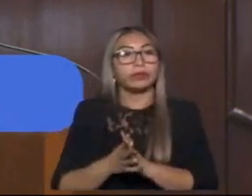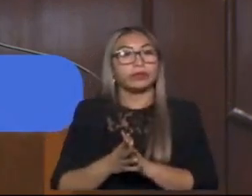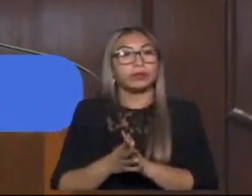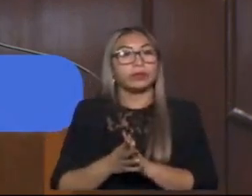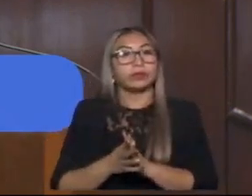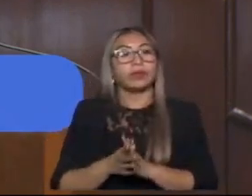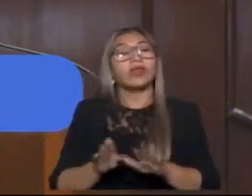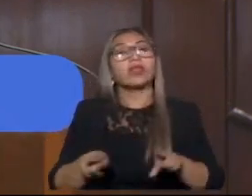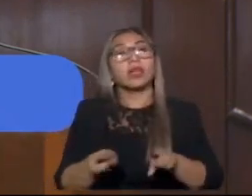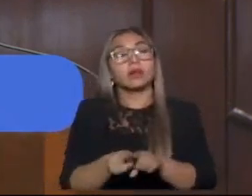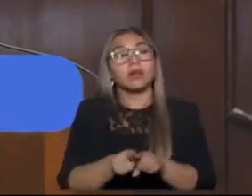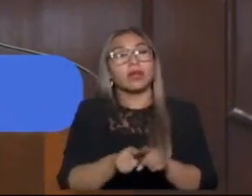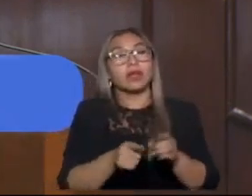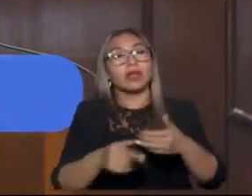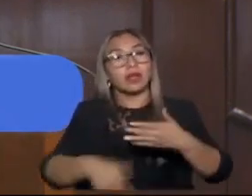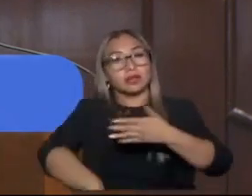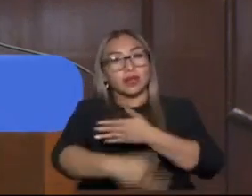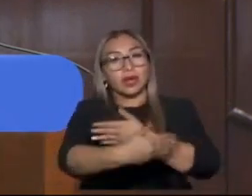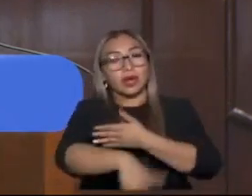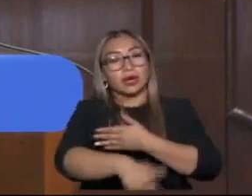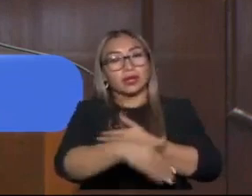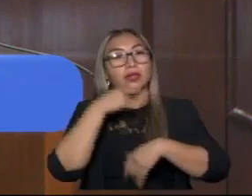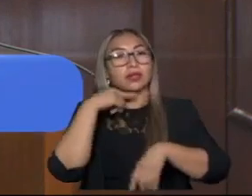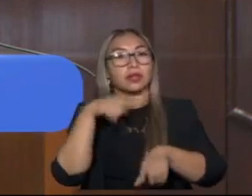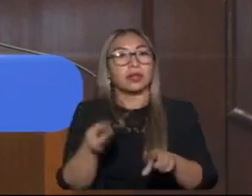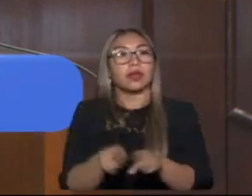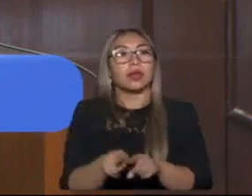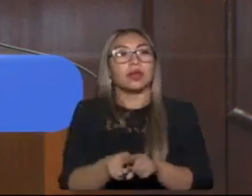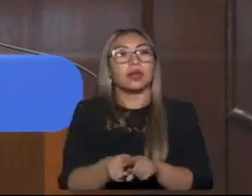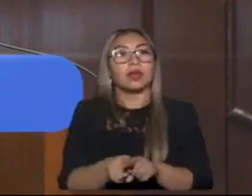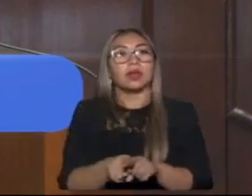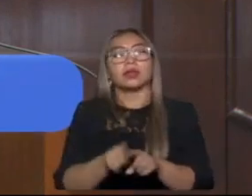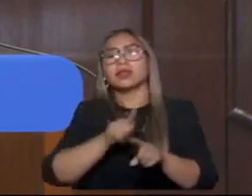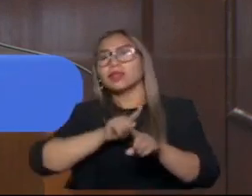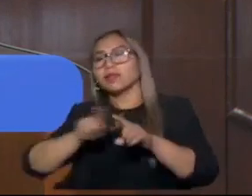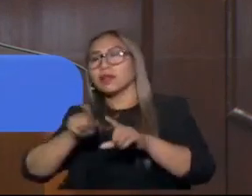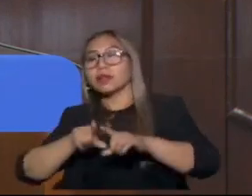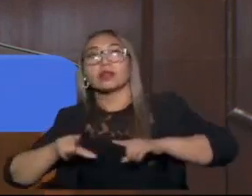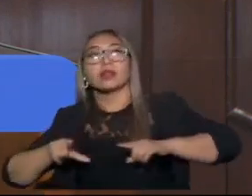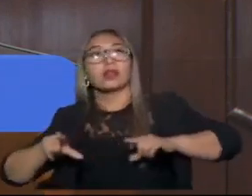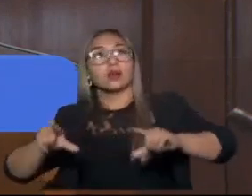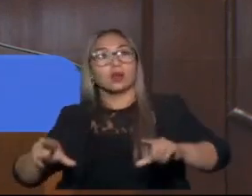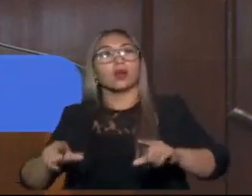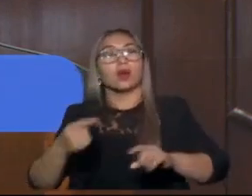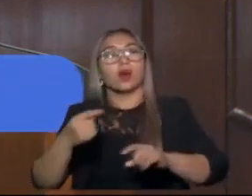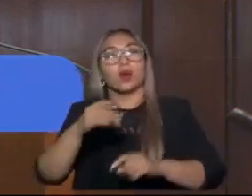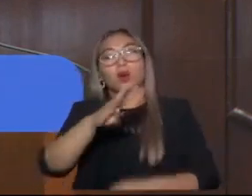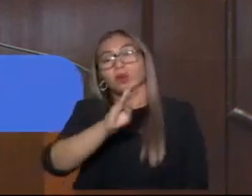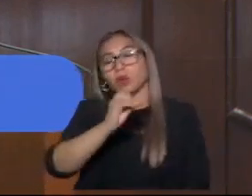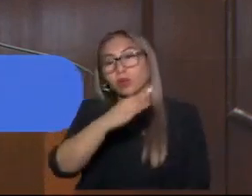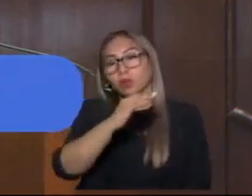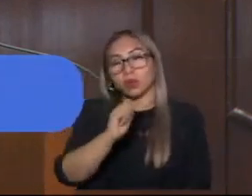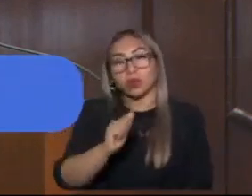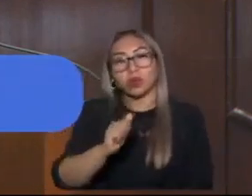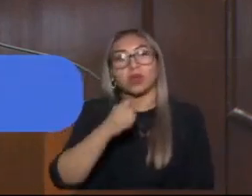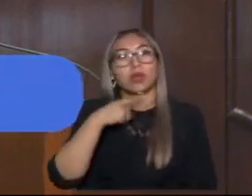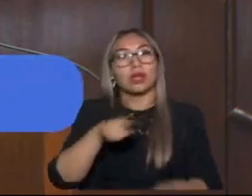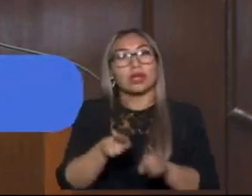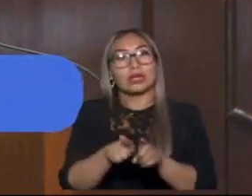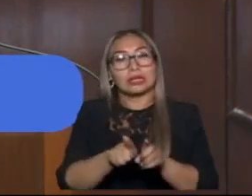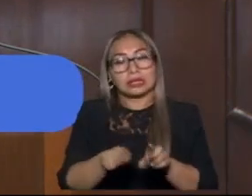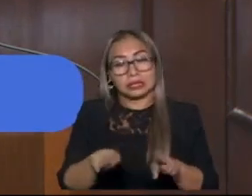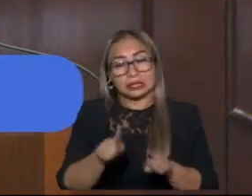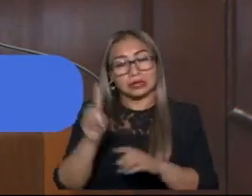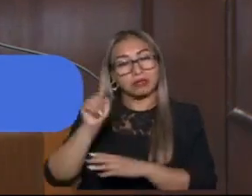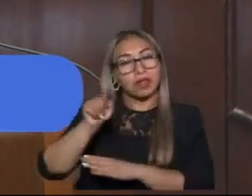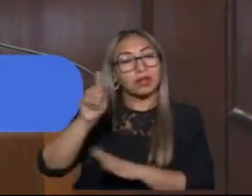Rehabilitación de la vía Feria, Playa Punch, vía Big Creek, Boca de Drago y las calles internas